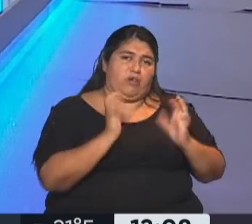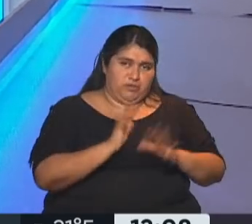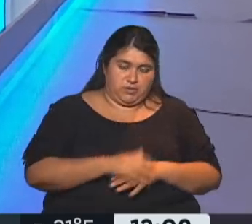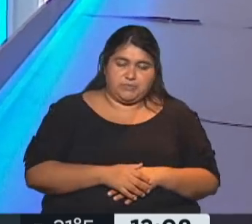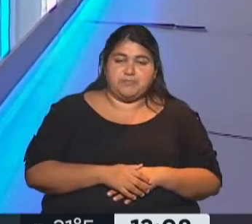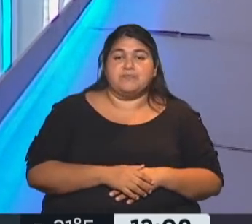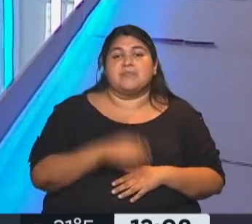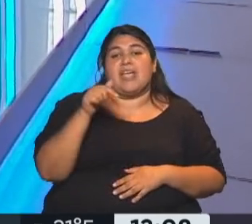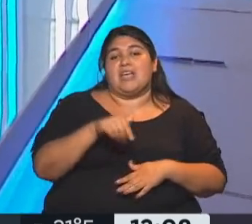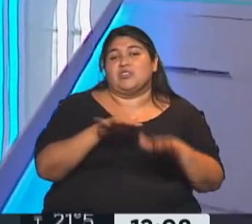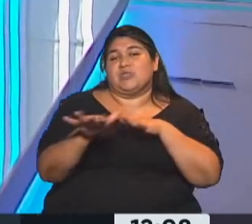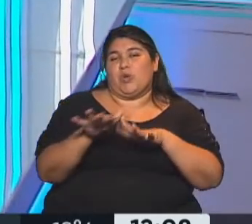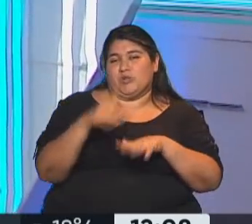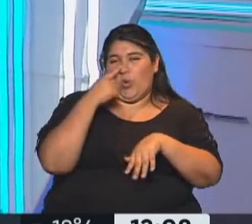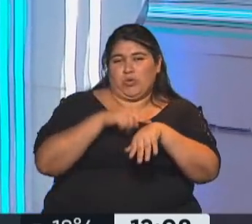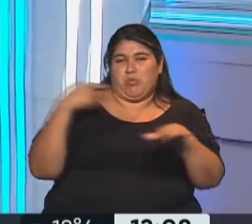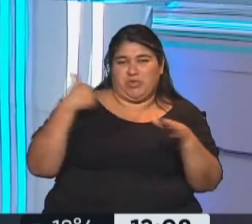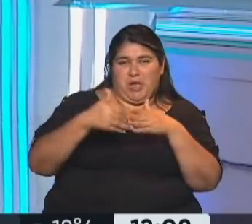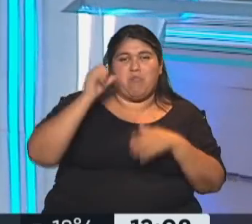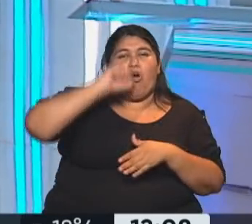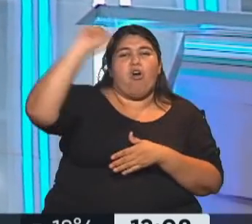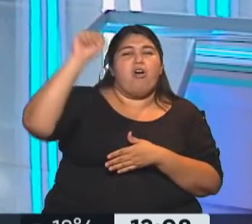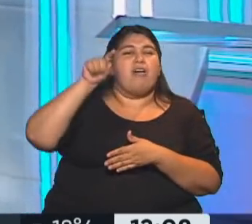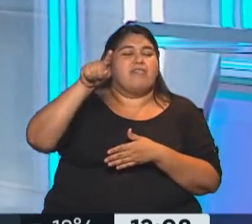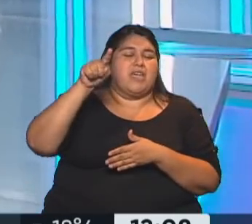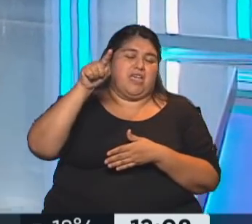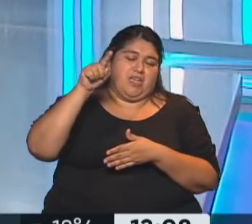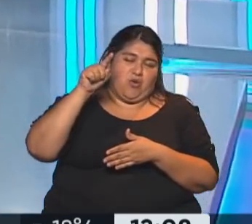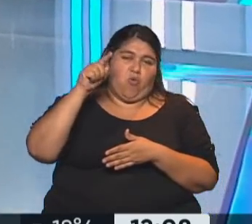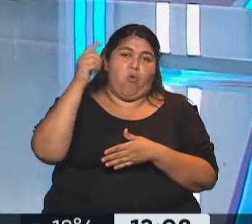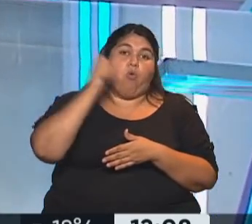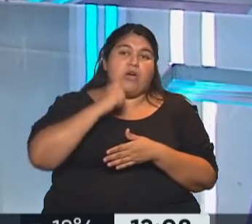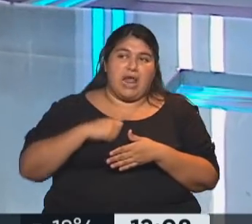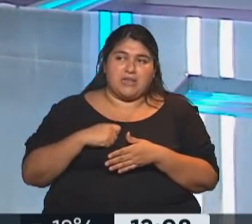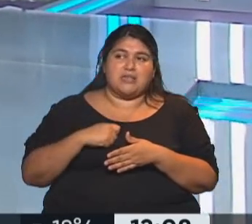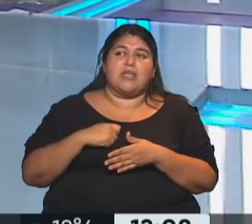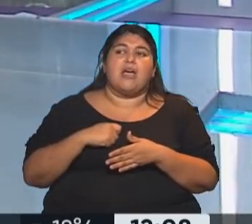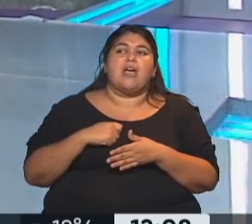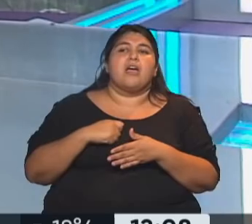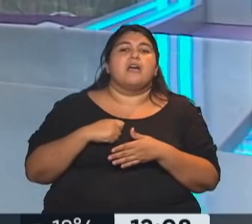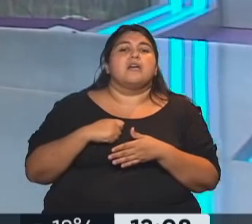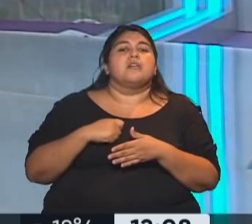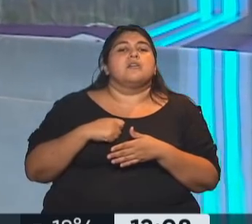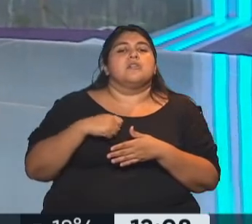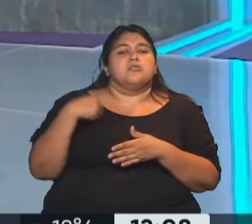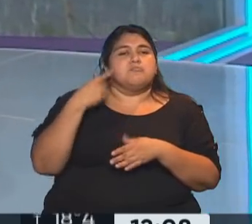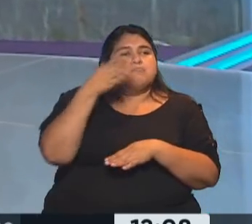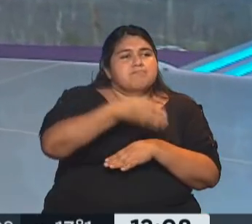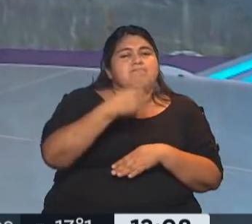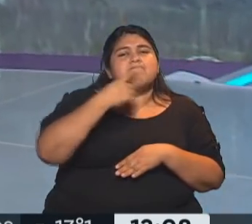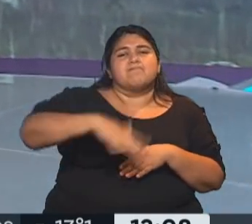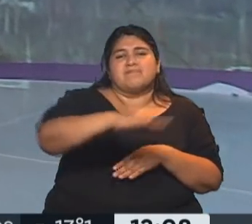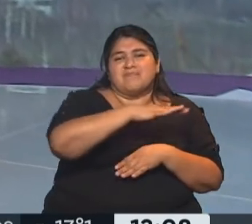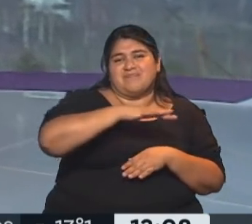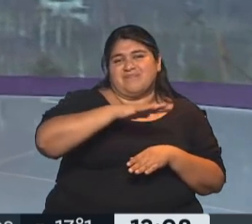Esto sucedía en los últimos minutos en la Embajada de Ucrania en la República Argentina, pero seguimos recorriendo las embajadas, nos vamos a la sede diplomática